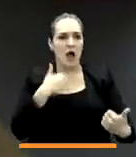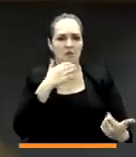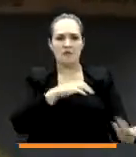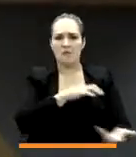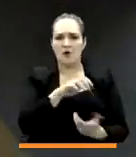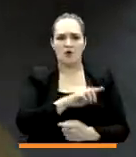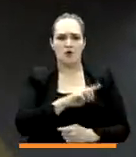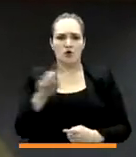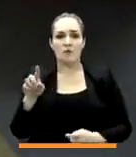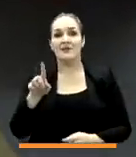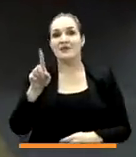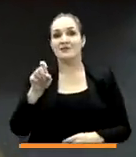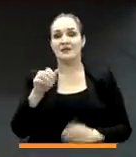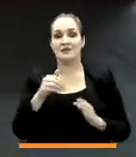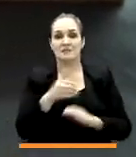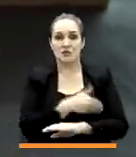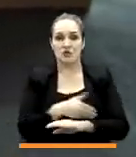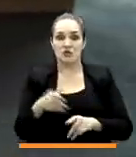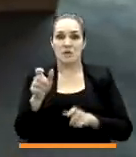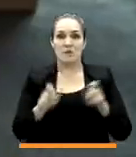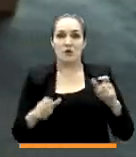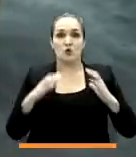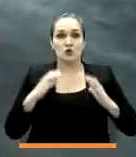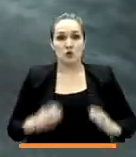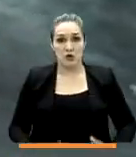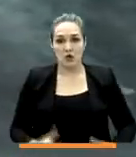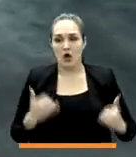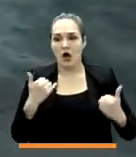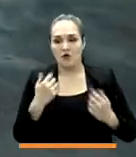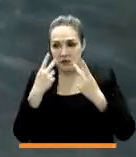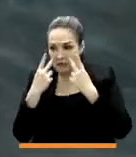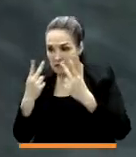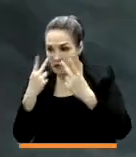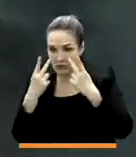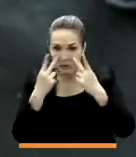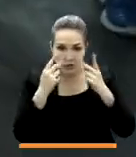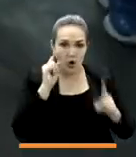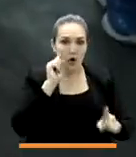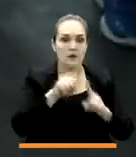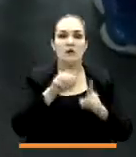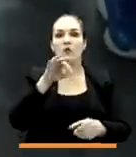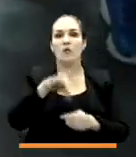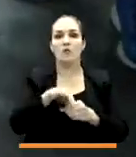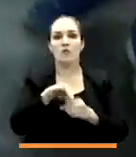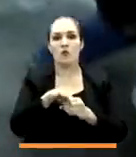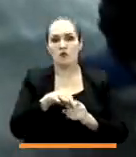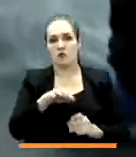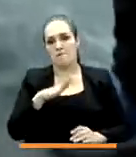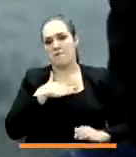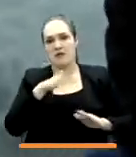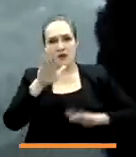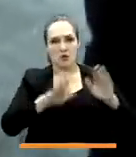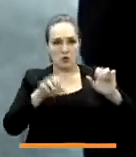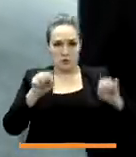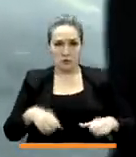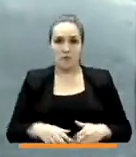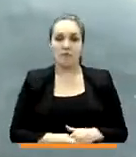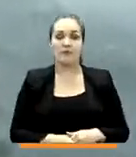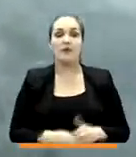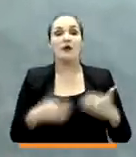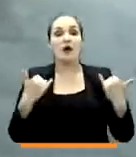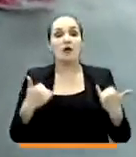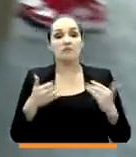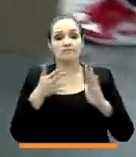y 6 millones de ciudadanos están habilitados para elegir a su candidato de preferencia. También es importante recordar